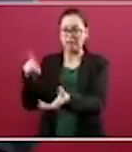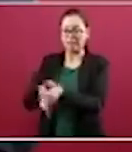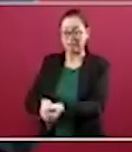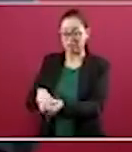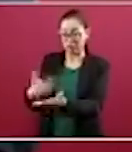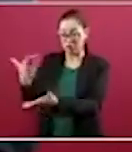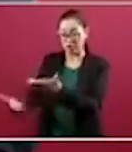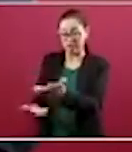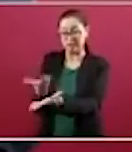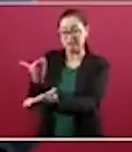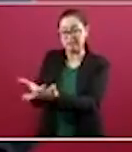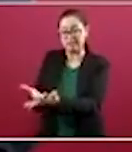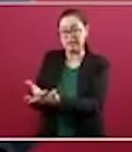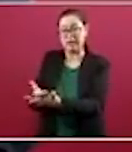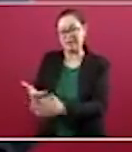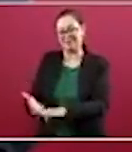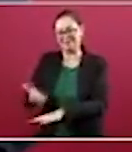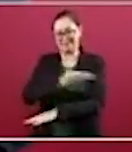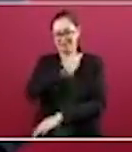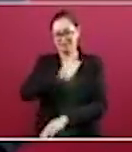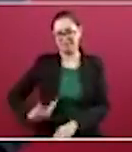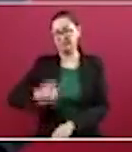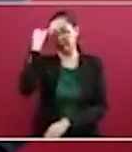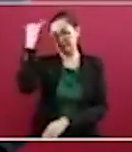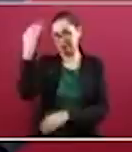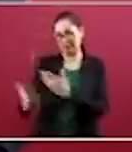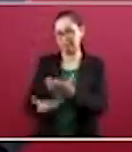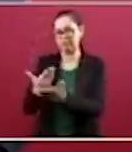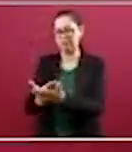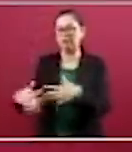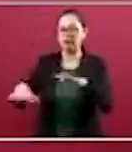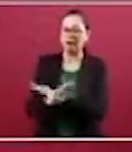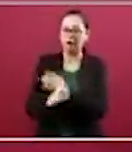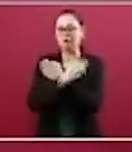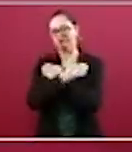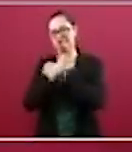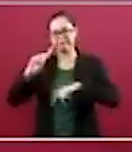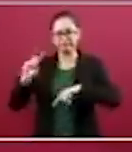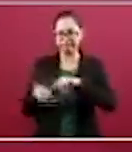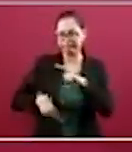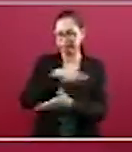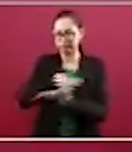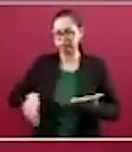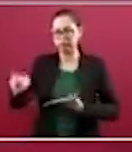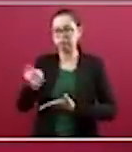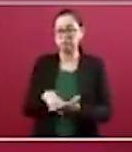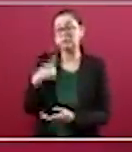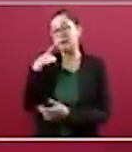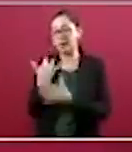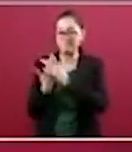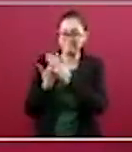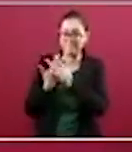diciembre para la abrogación de la reforma educativa, y esto va a llevar como consecuencia